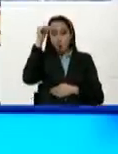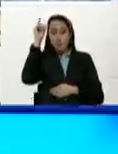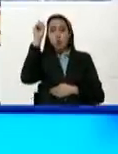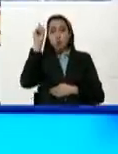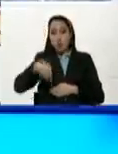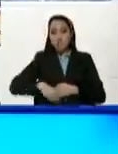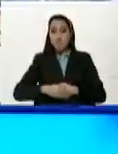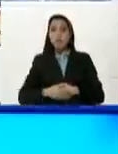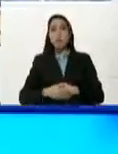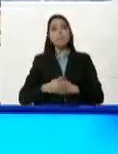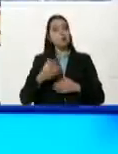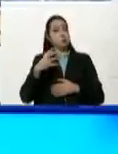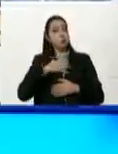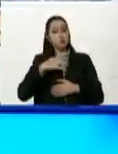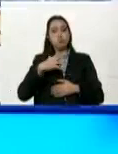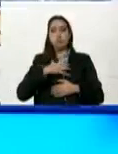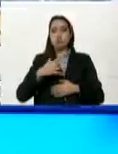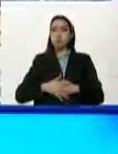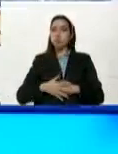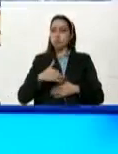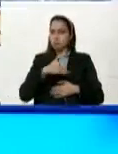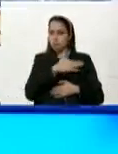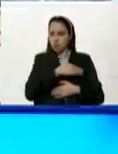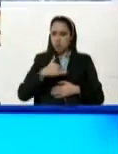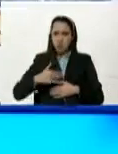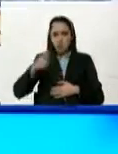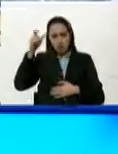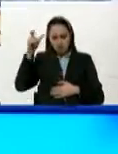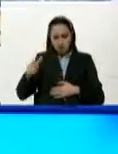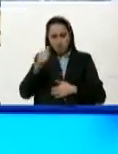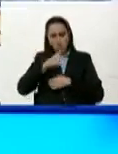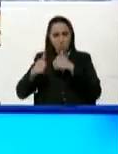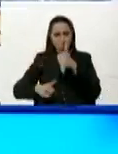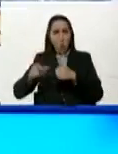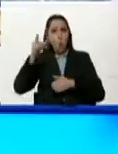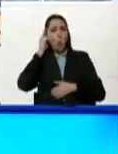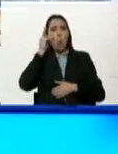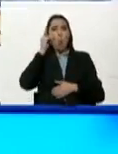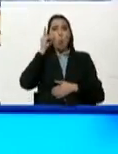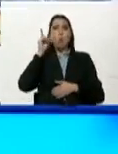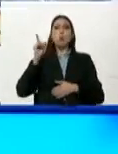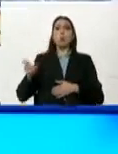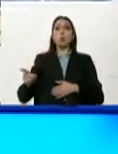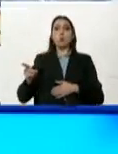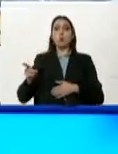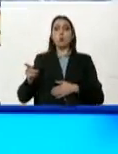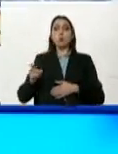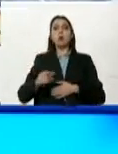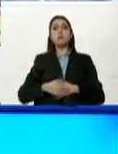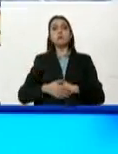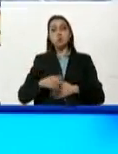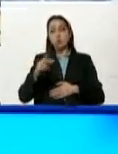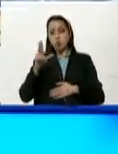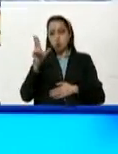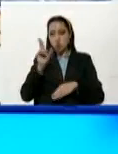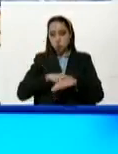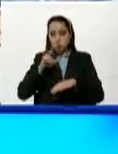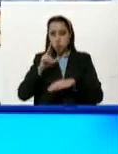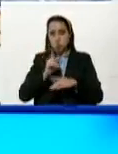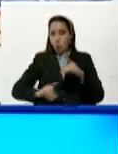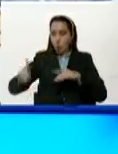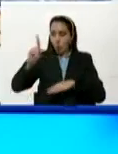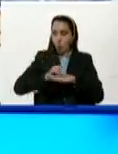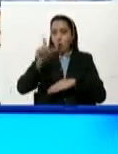y no pudieron yo quisiera que la vicepresidenta ejecutiva de la república bolivariana de venezuela doctora del cielo y